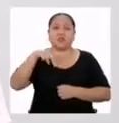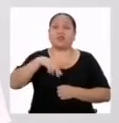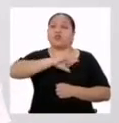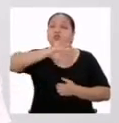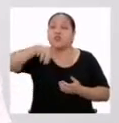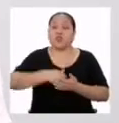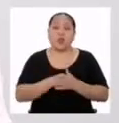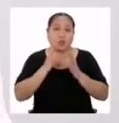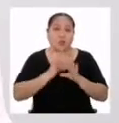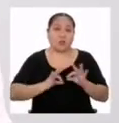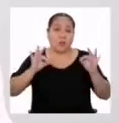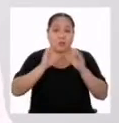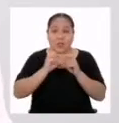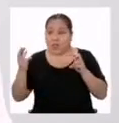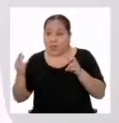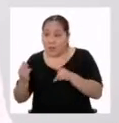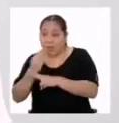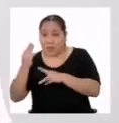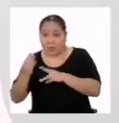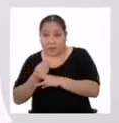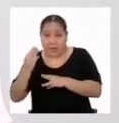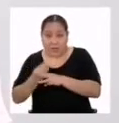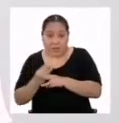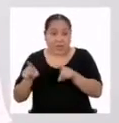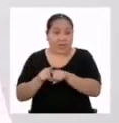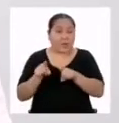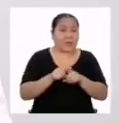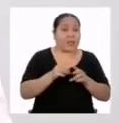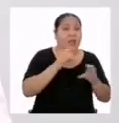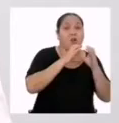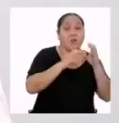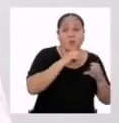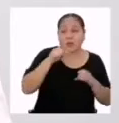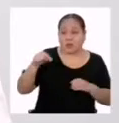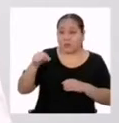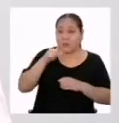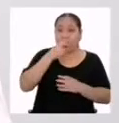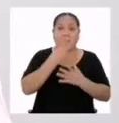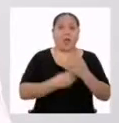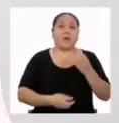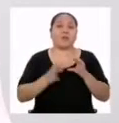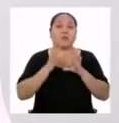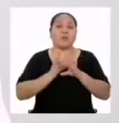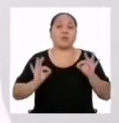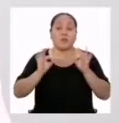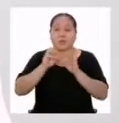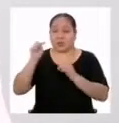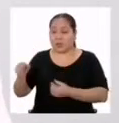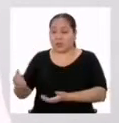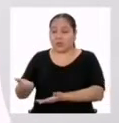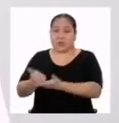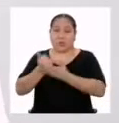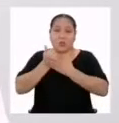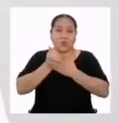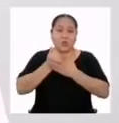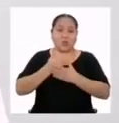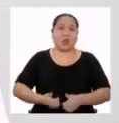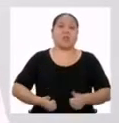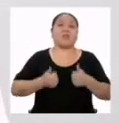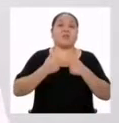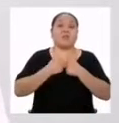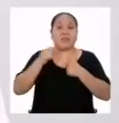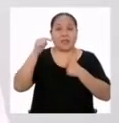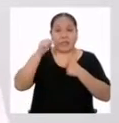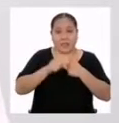importante. Tanto la matemática como la comunicación nos dan herramientas para desenvolvernos en la vida. En el caso de